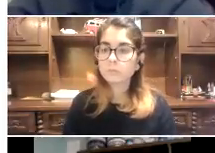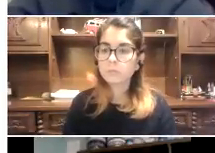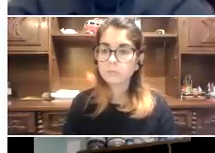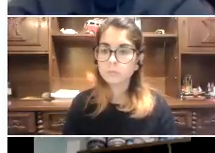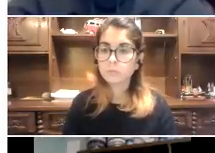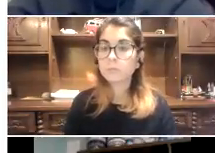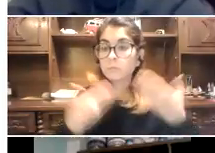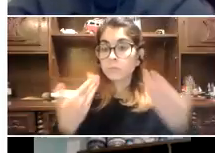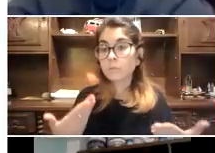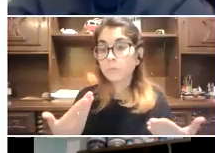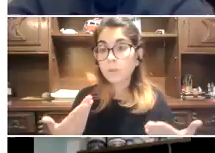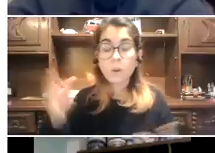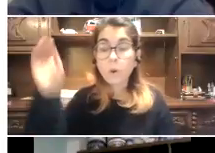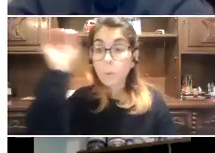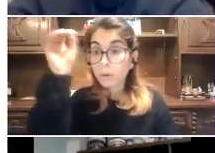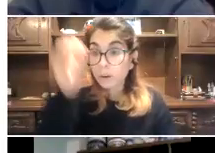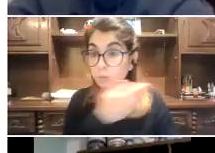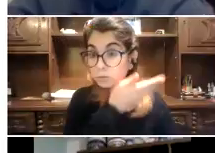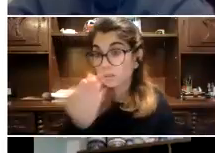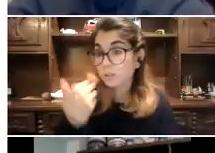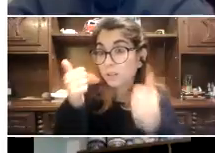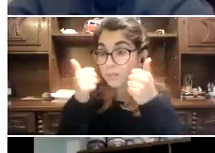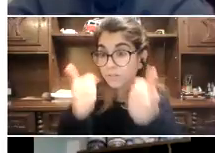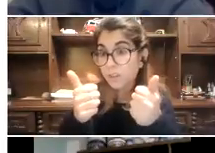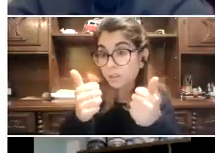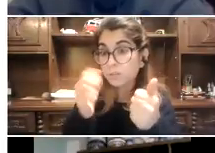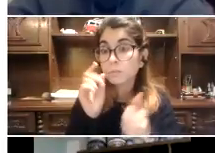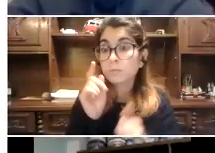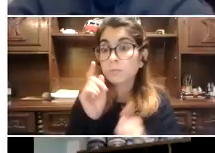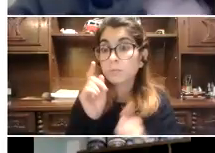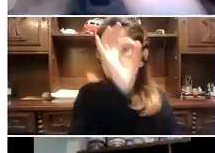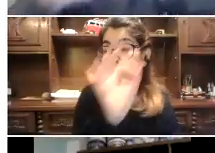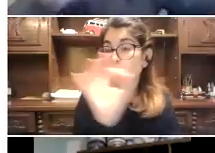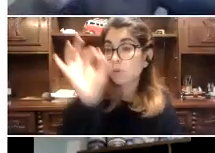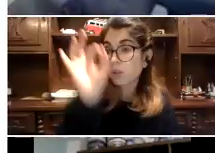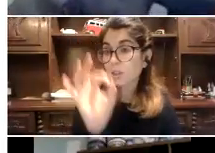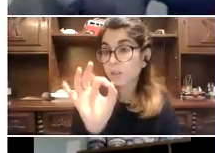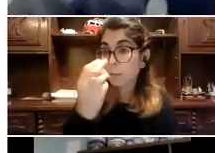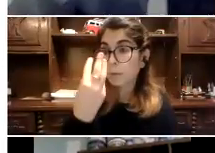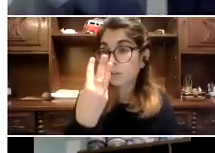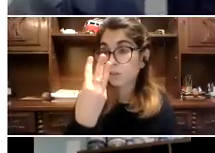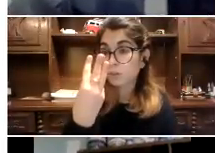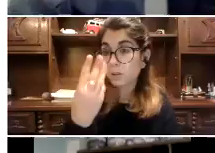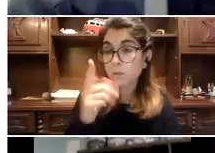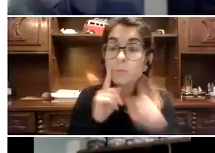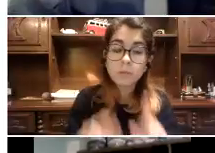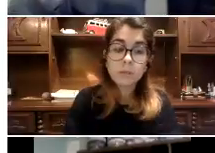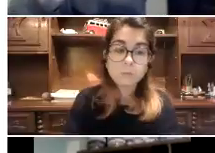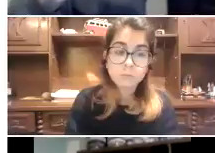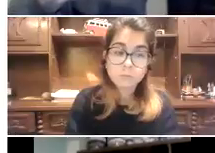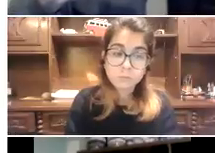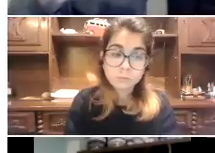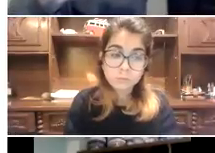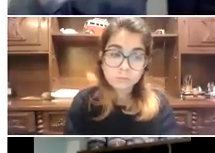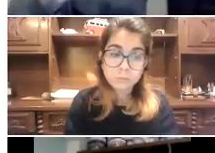Entonces, bueno, ¿qué les parece? ¿Les parece que dejemos estas ponderaciones para estos tres recursos, estas tres notas? Sí,